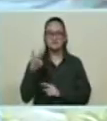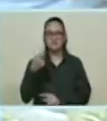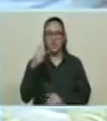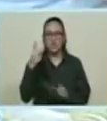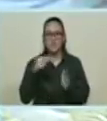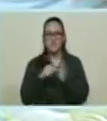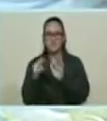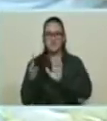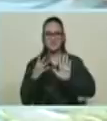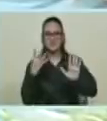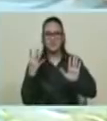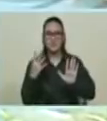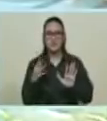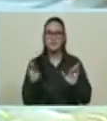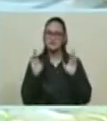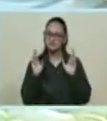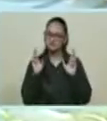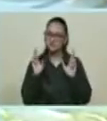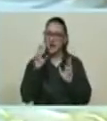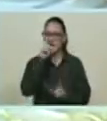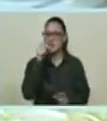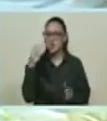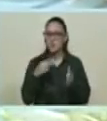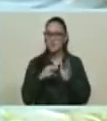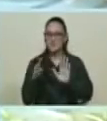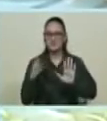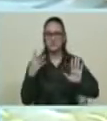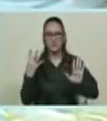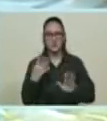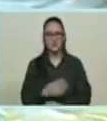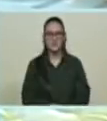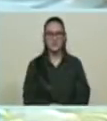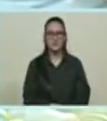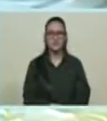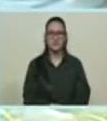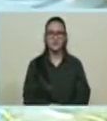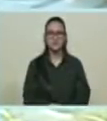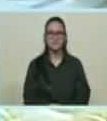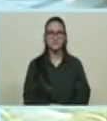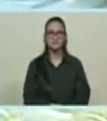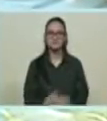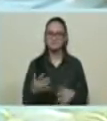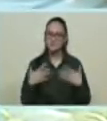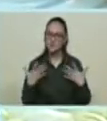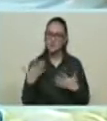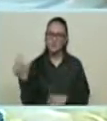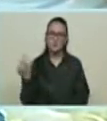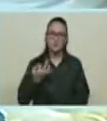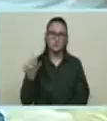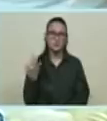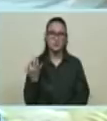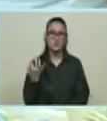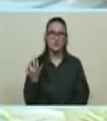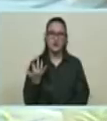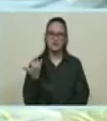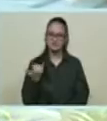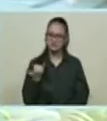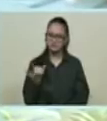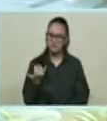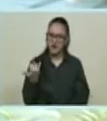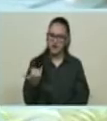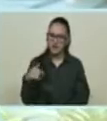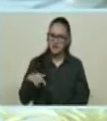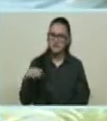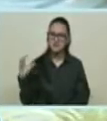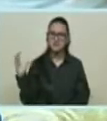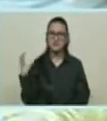Rumbo a las 3 millones de viviendas en el 2019. Por eso me alegra mucho estar aquí, en esta